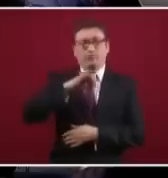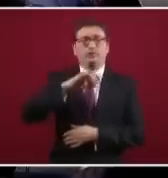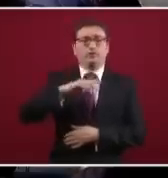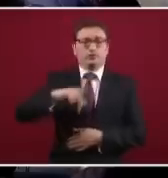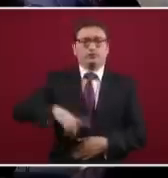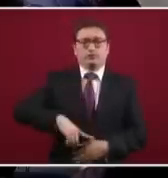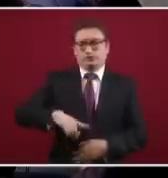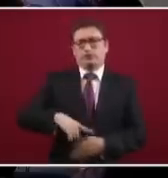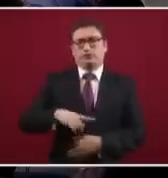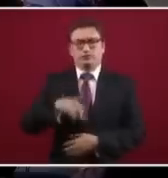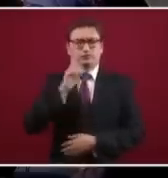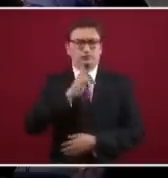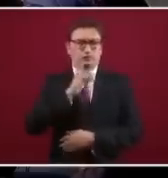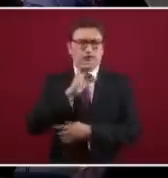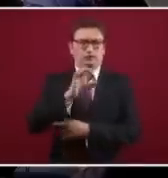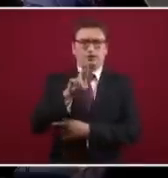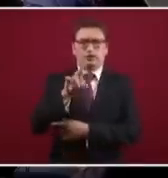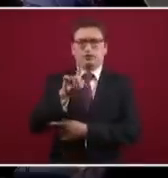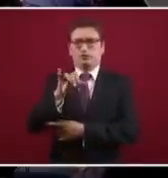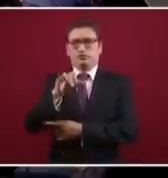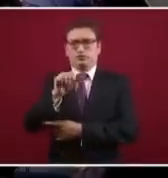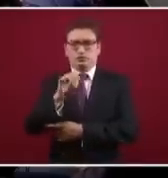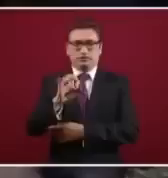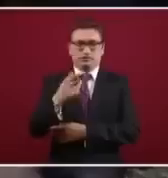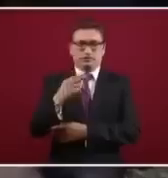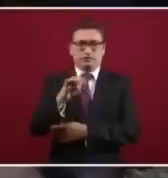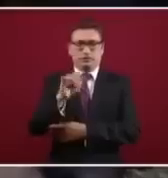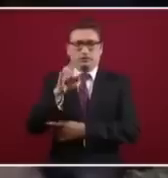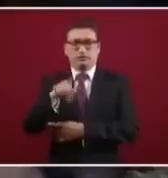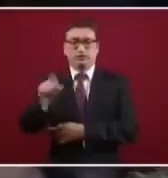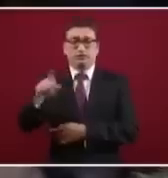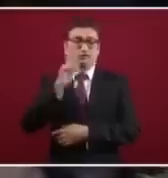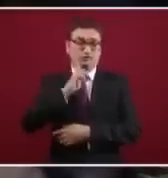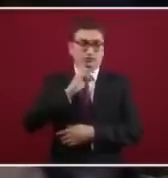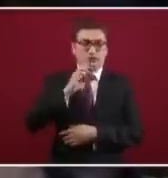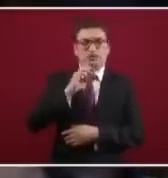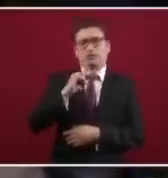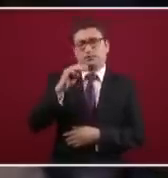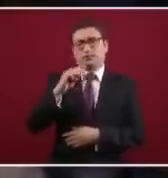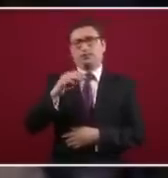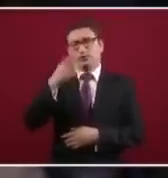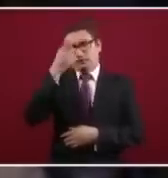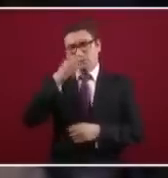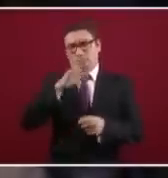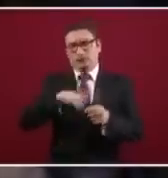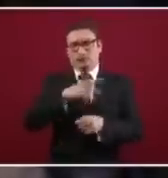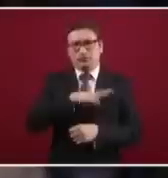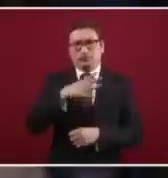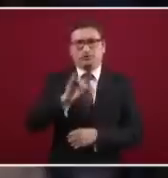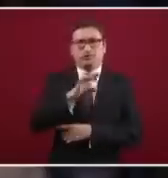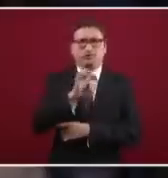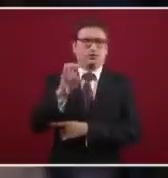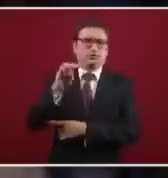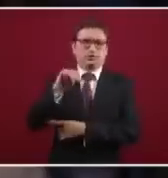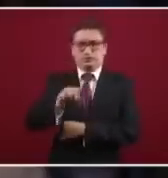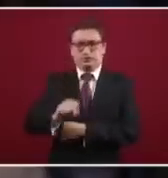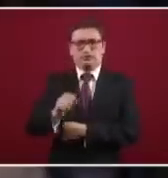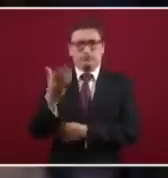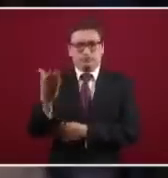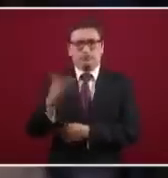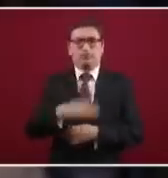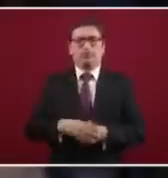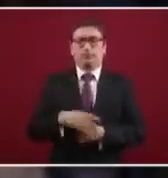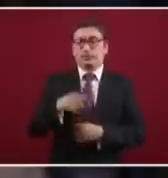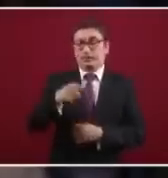jefa de gobierno de la Ciudad de México, y la maestra Silvia Jurado Cuellar, directora general del IEMS. La